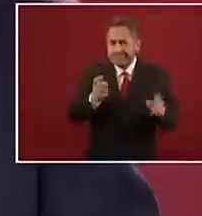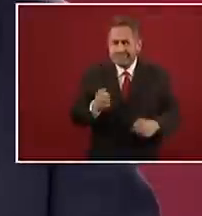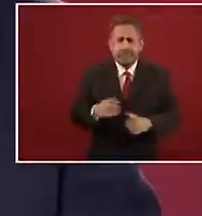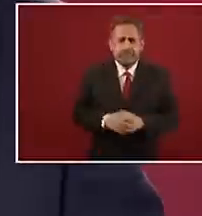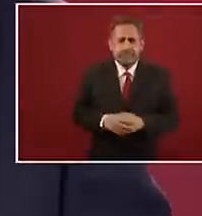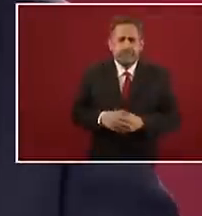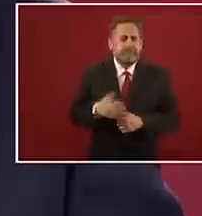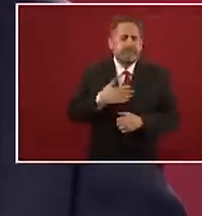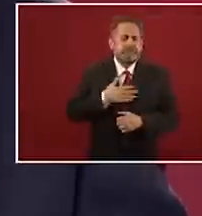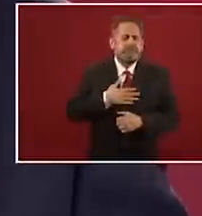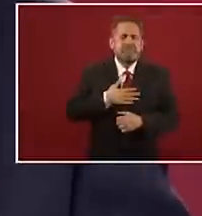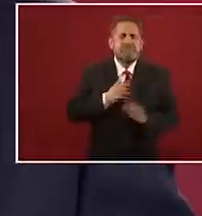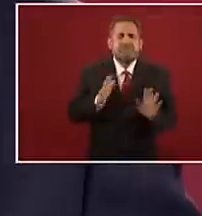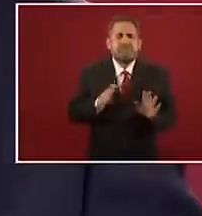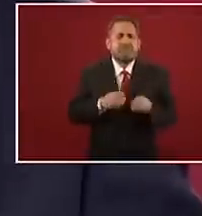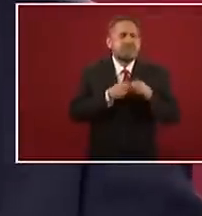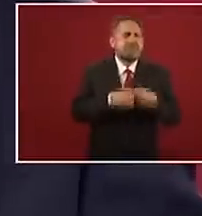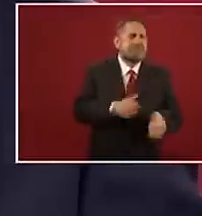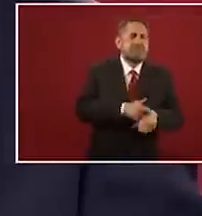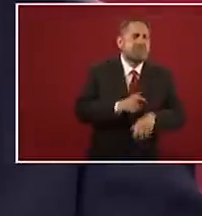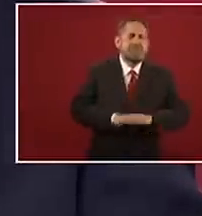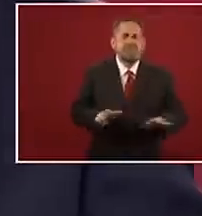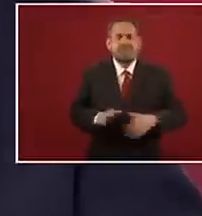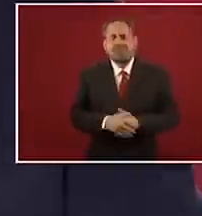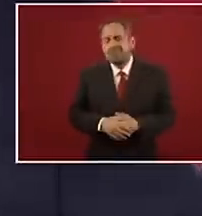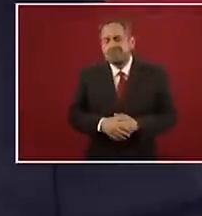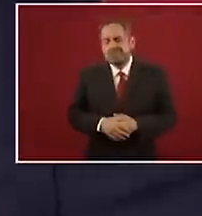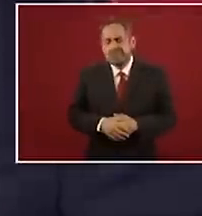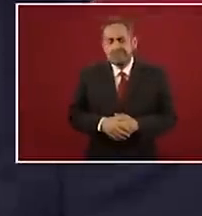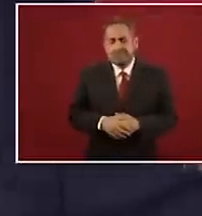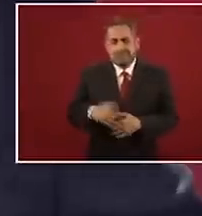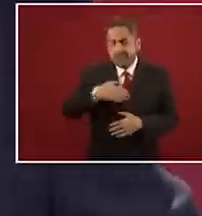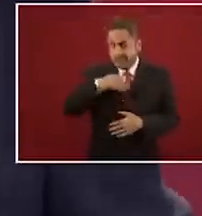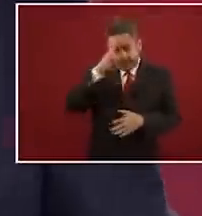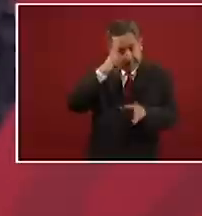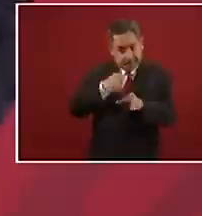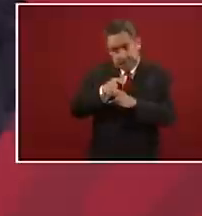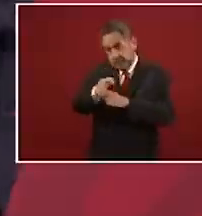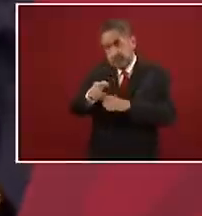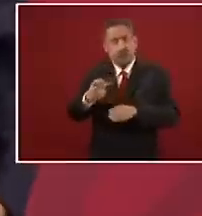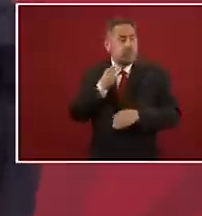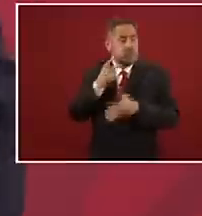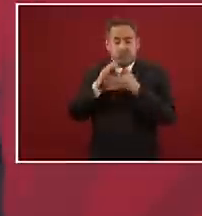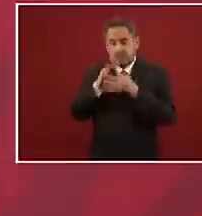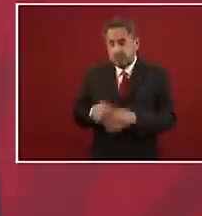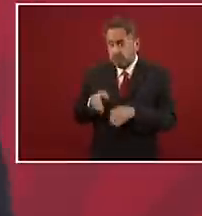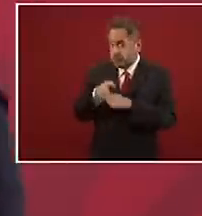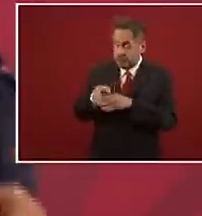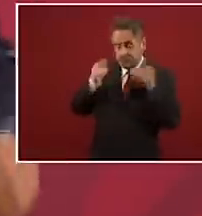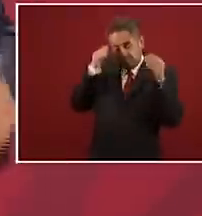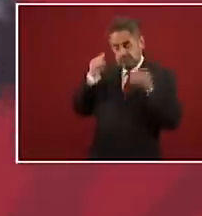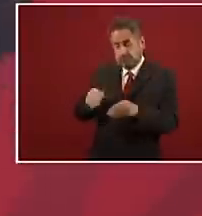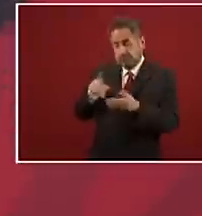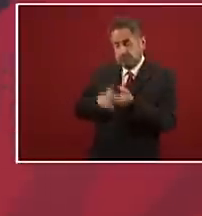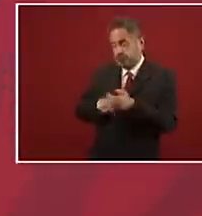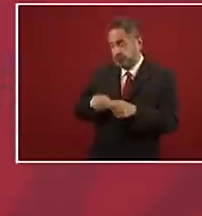Entonces, no me quita mucho tiempo. Tenemos un trazo de política que estamos